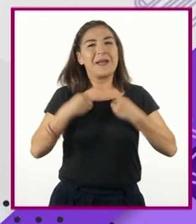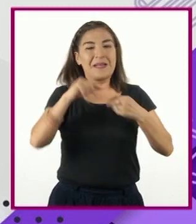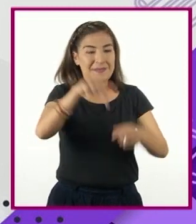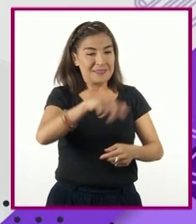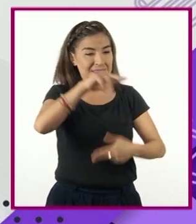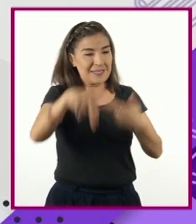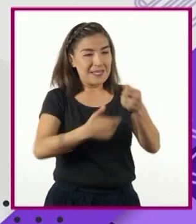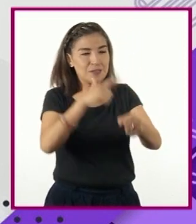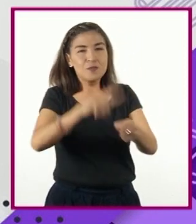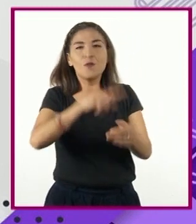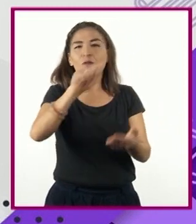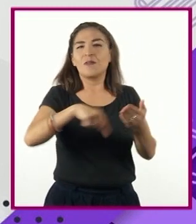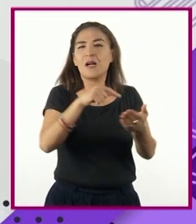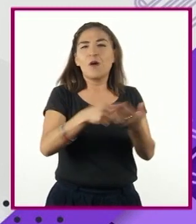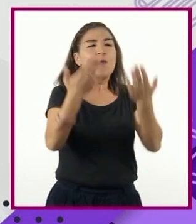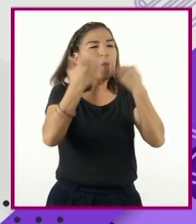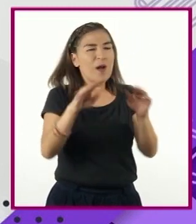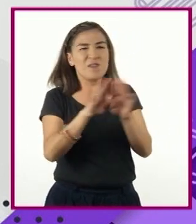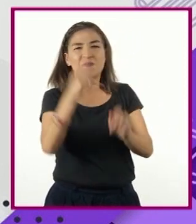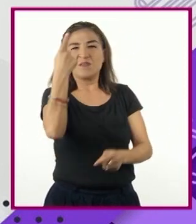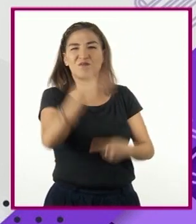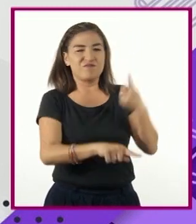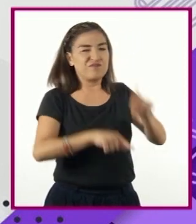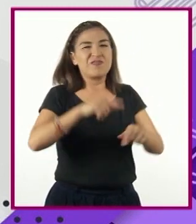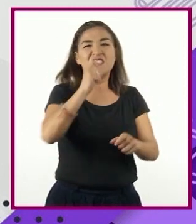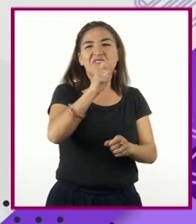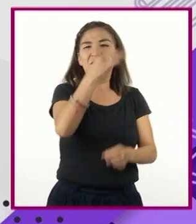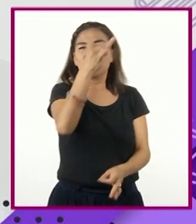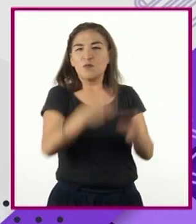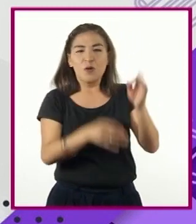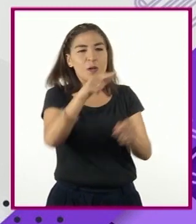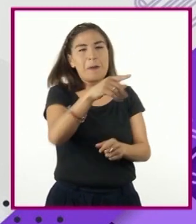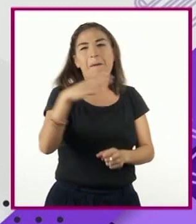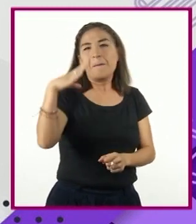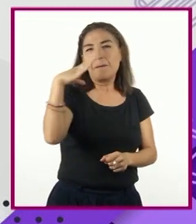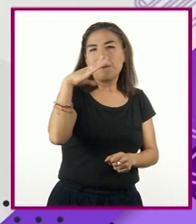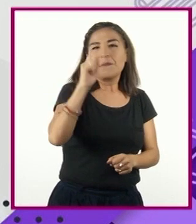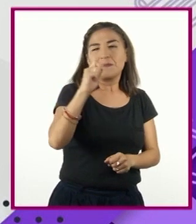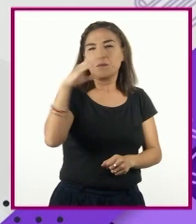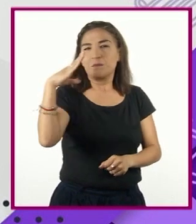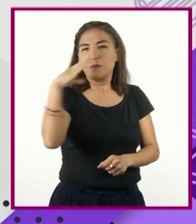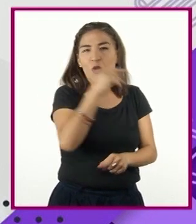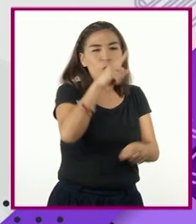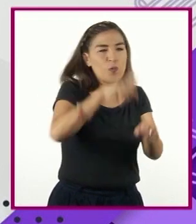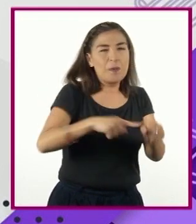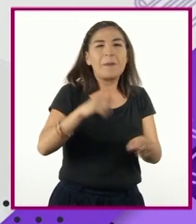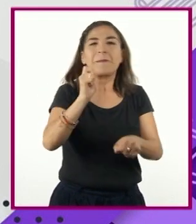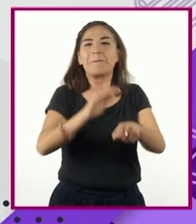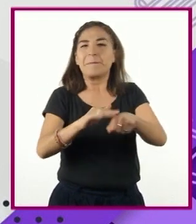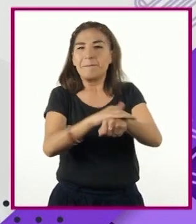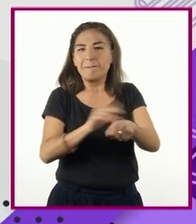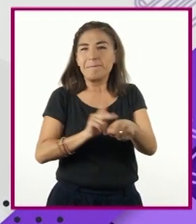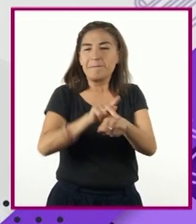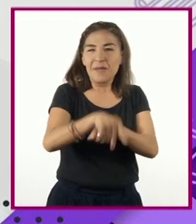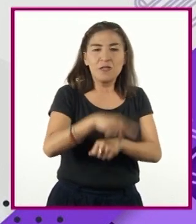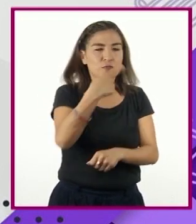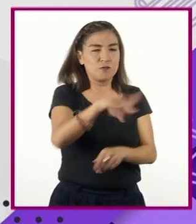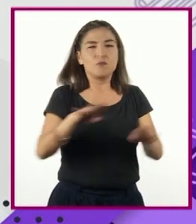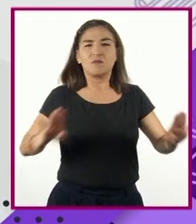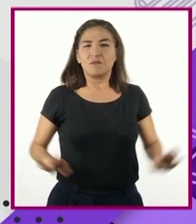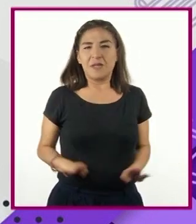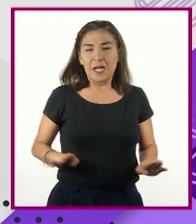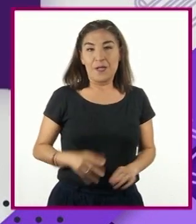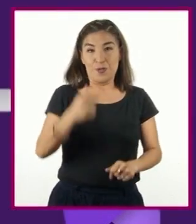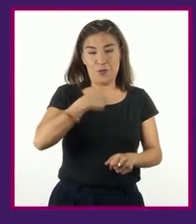donde no serán juzgados por el color de su piel, sino por el contenido de su carácter. Yo tengo un